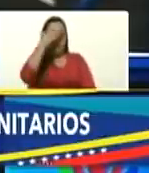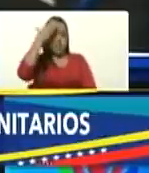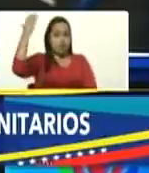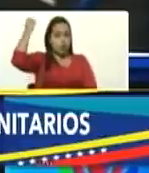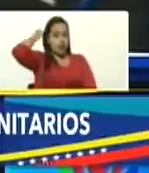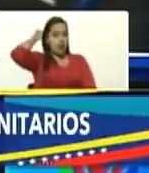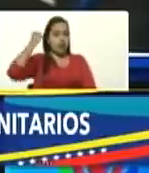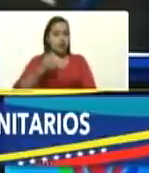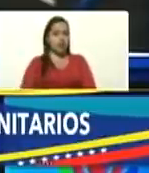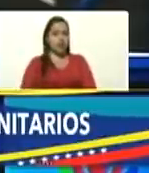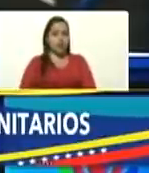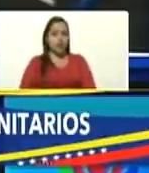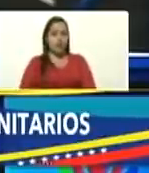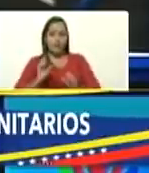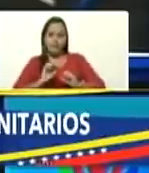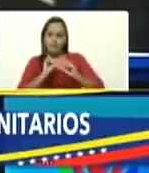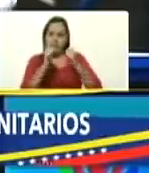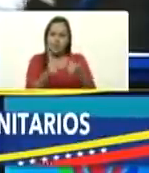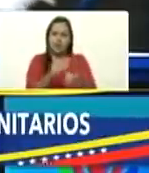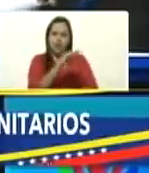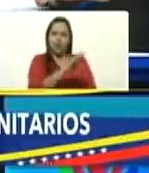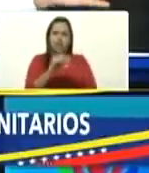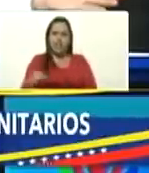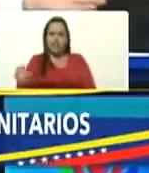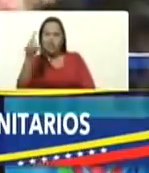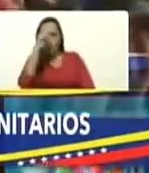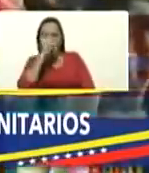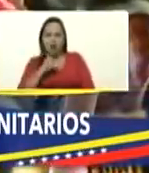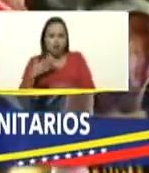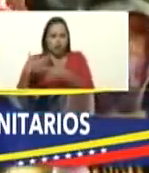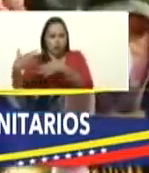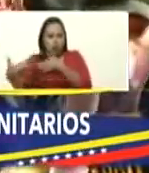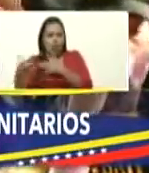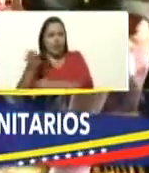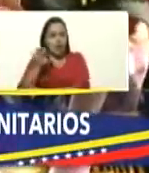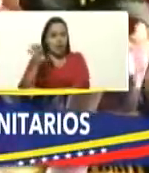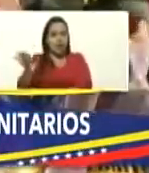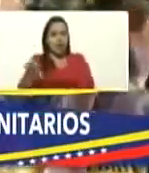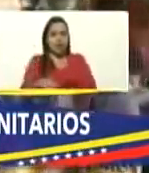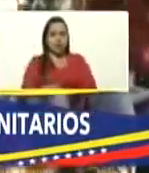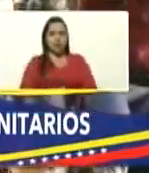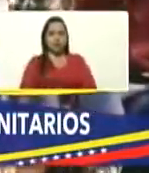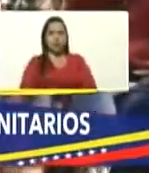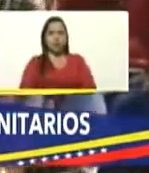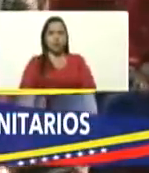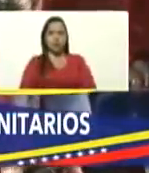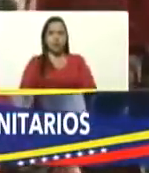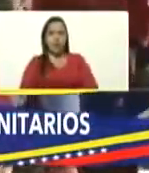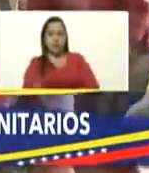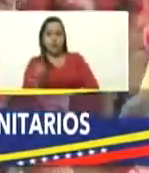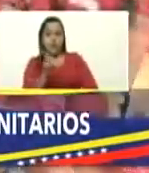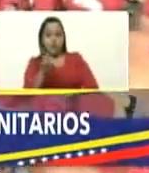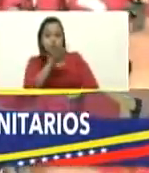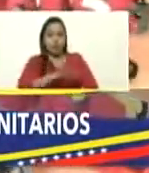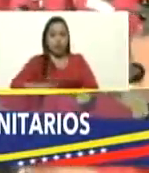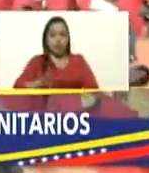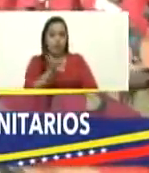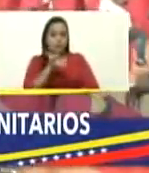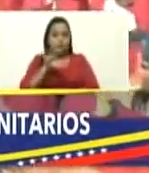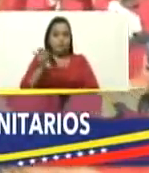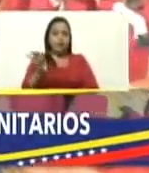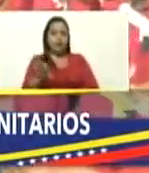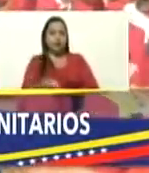Miranda y arranque la era tricentenaria de la patria venezolana, de la